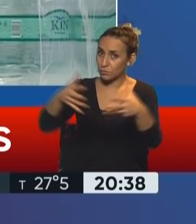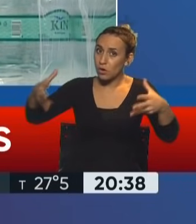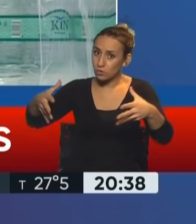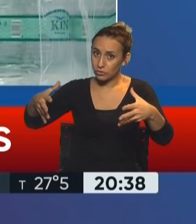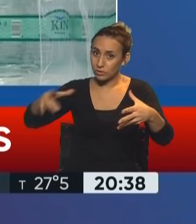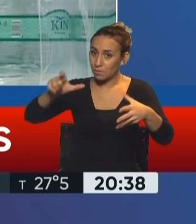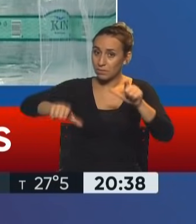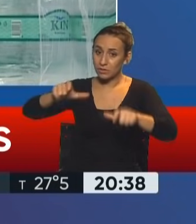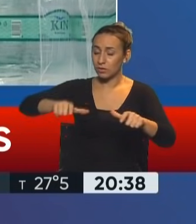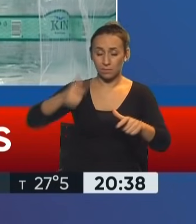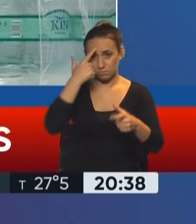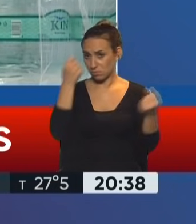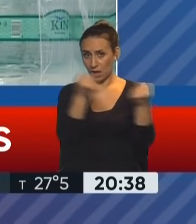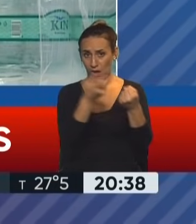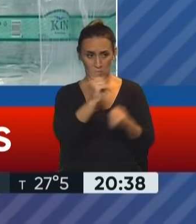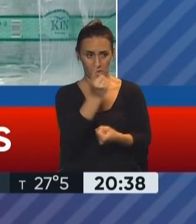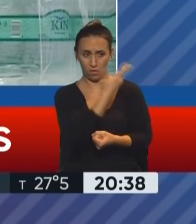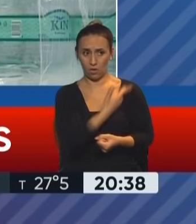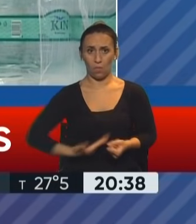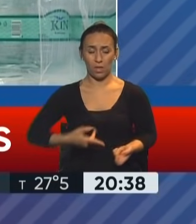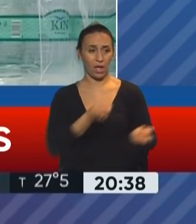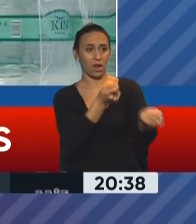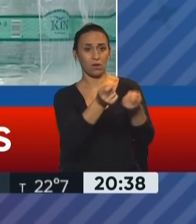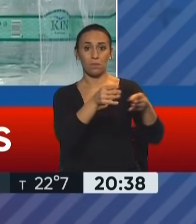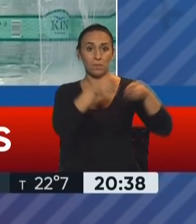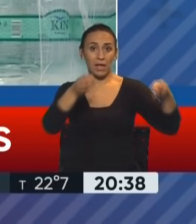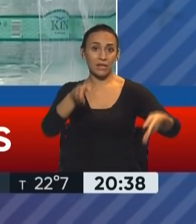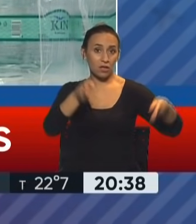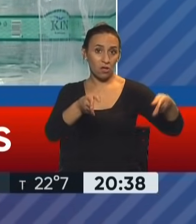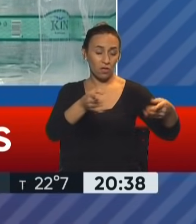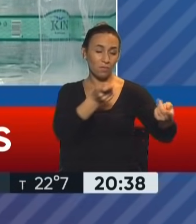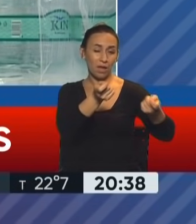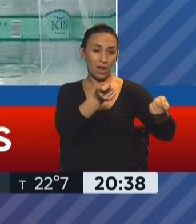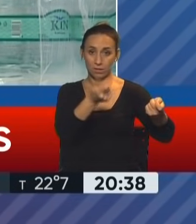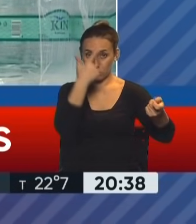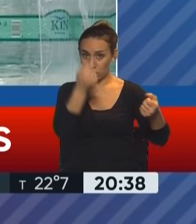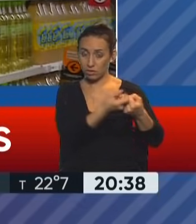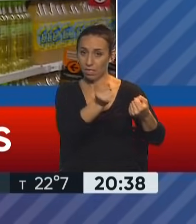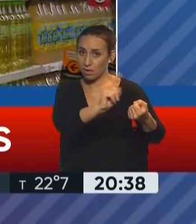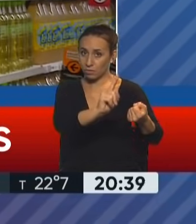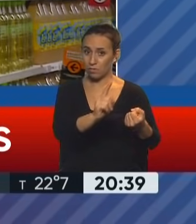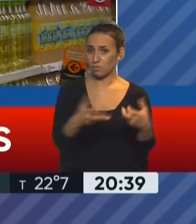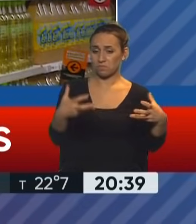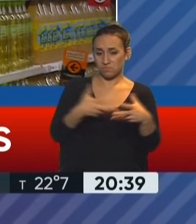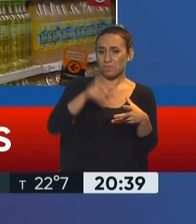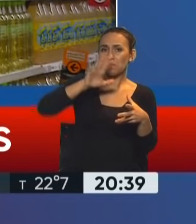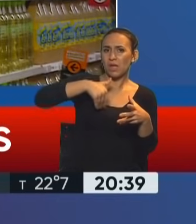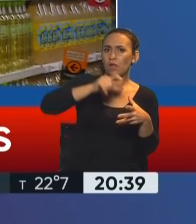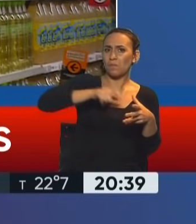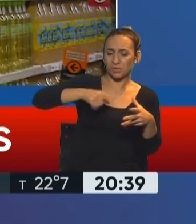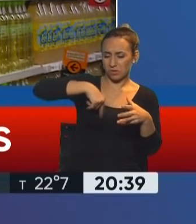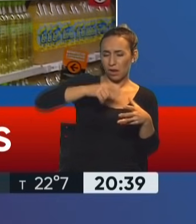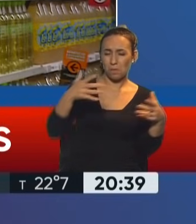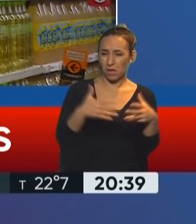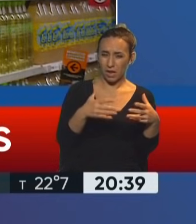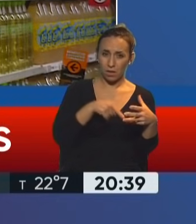no aprobó la gestión del gobierno en este periodo que el que la aprobó. Entonces lo que me preocupa es el que